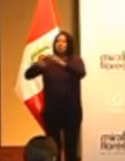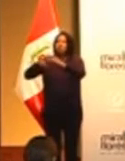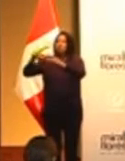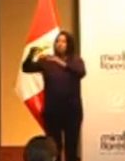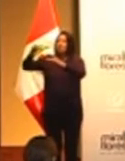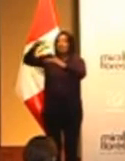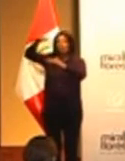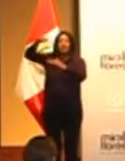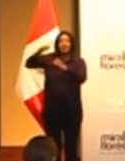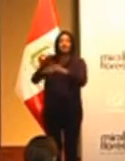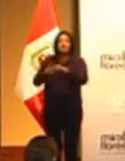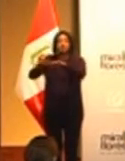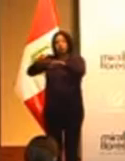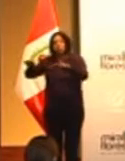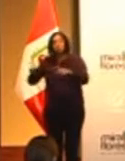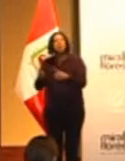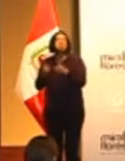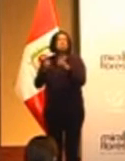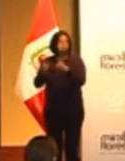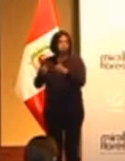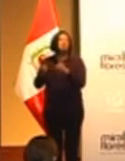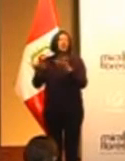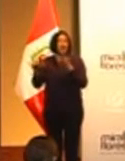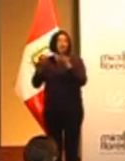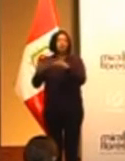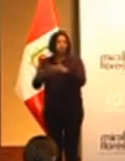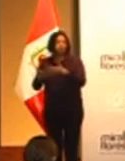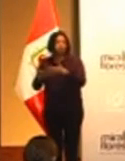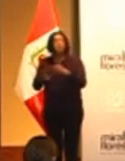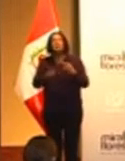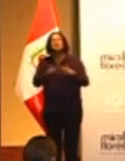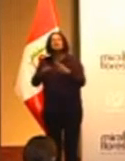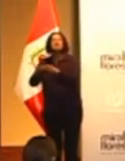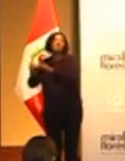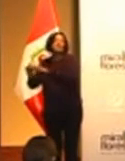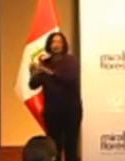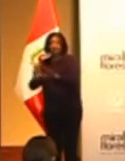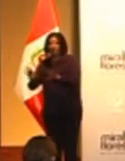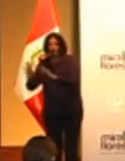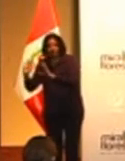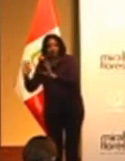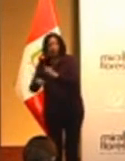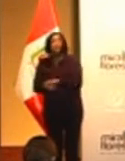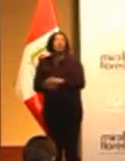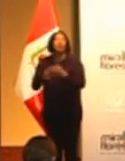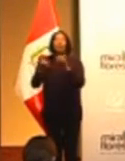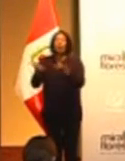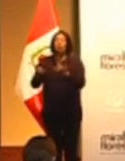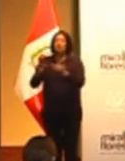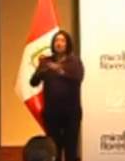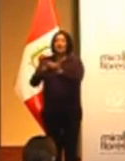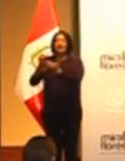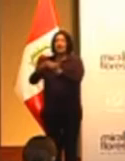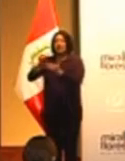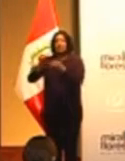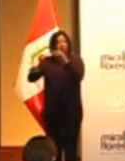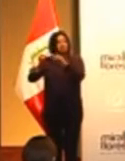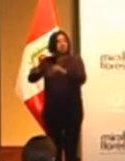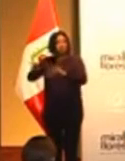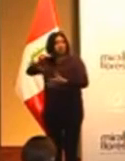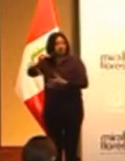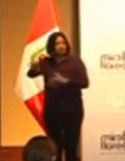los pisos y generamos un espacio adecuado para distintas actividades. Hoy en día esa casa ya es una